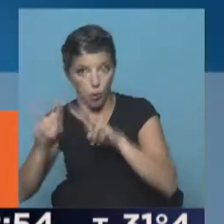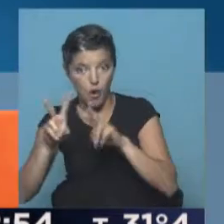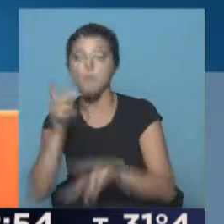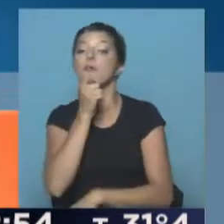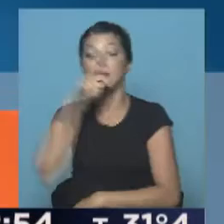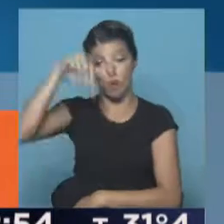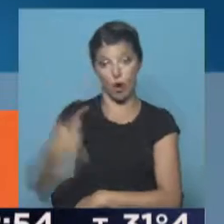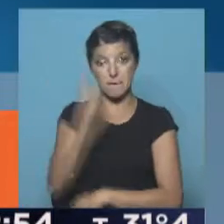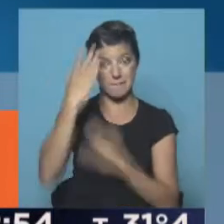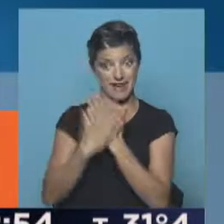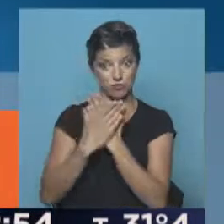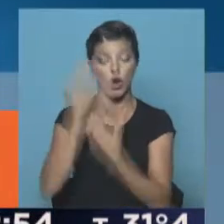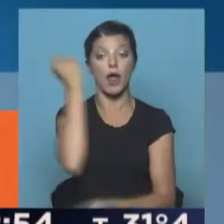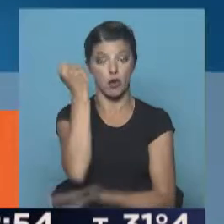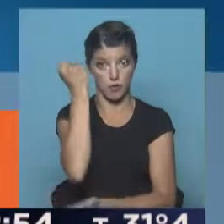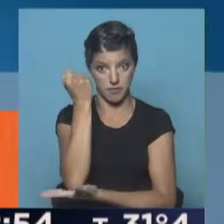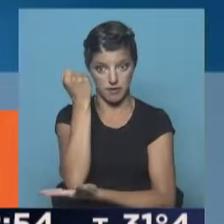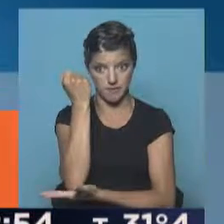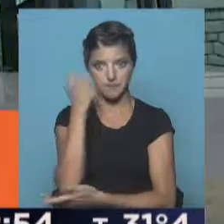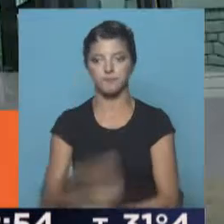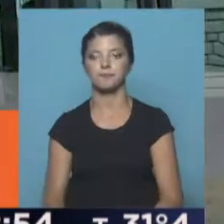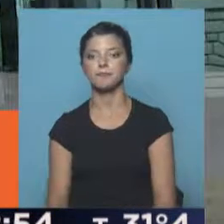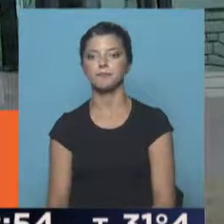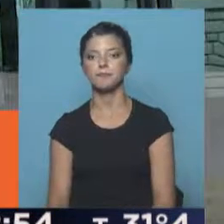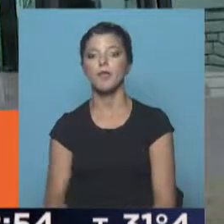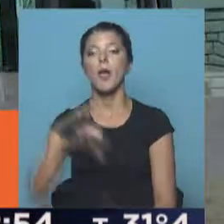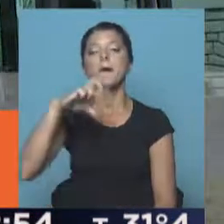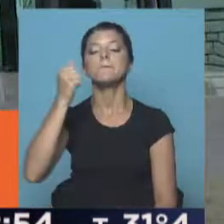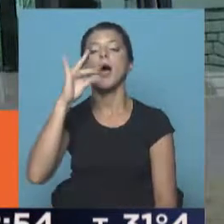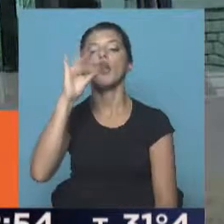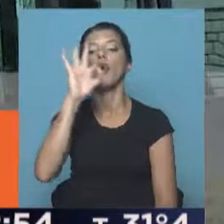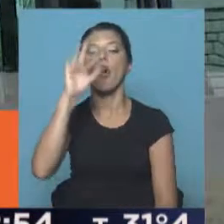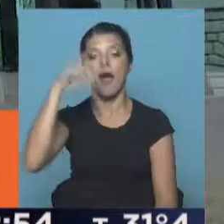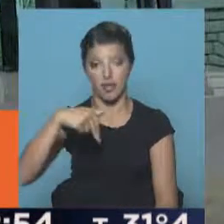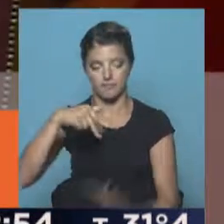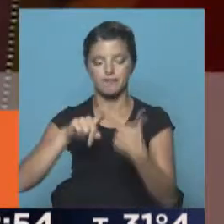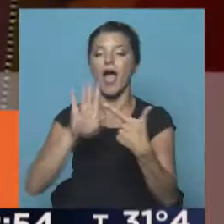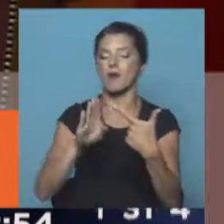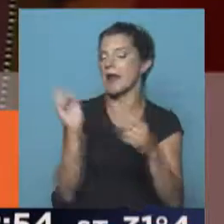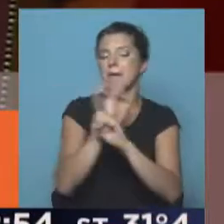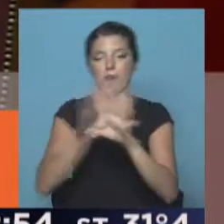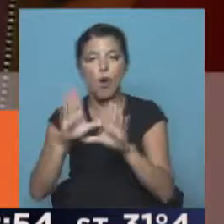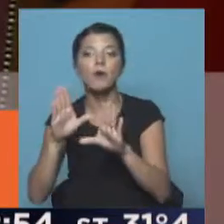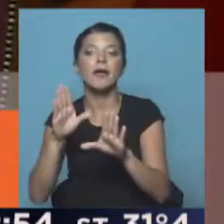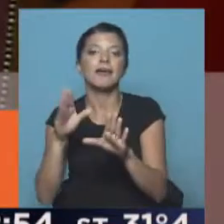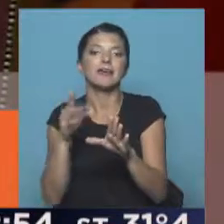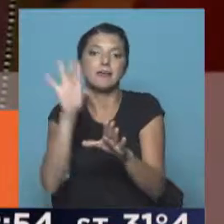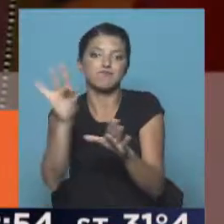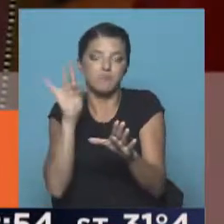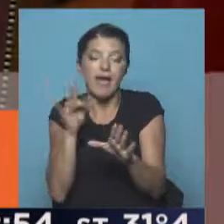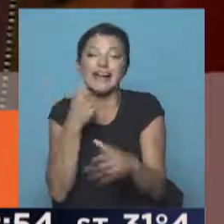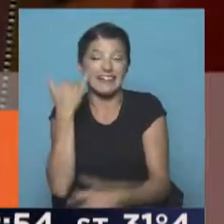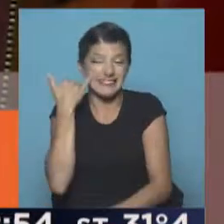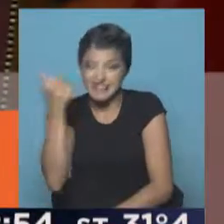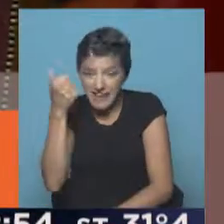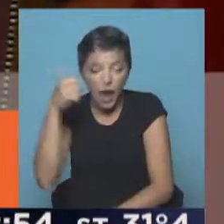actual ministro de Economía, Piercarlo Padoan. En cambio, la opción más drástica, la posibilidad de un llamado anticipado